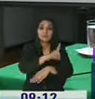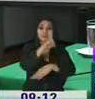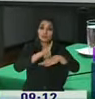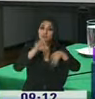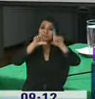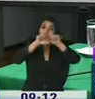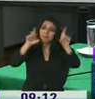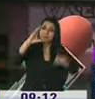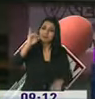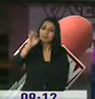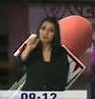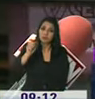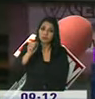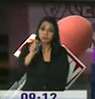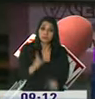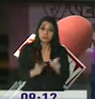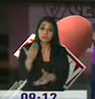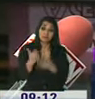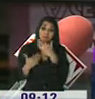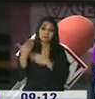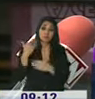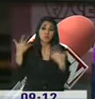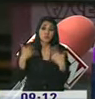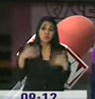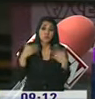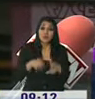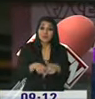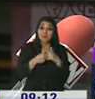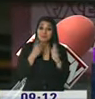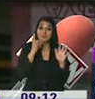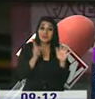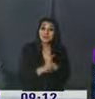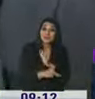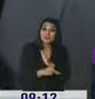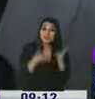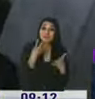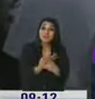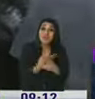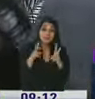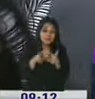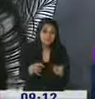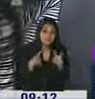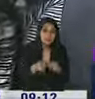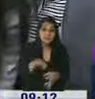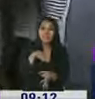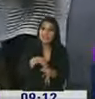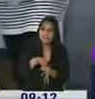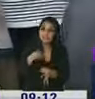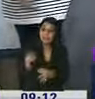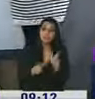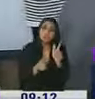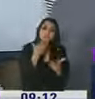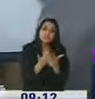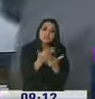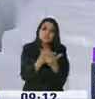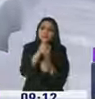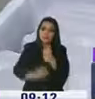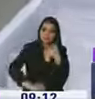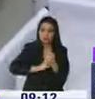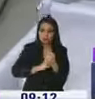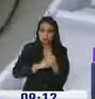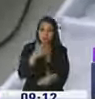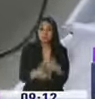agradeció el apoyo que ha recibido en los últimos meses tras el inicio de una investigación penal por las últimas elecciones presidenciales. El proceso